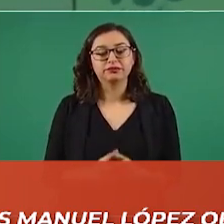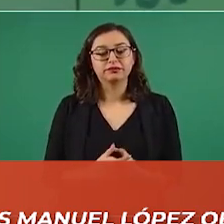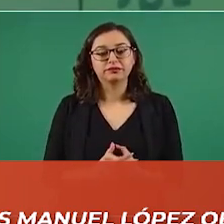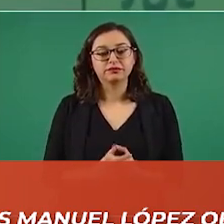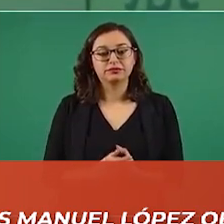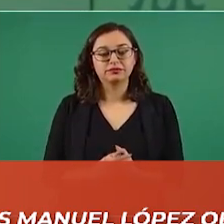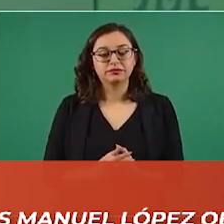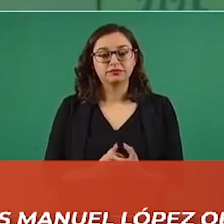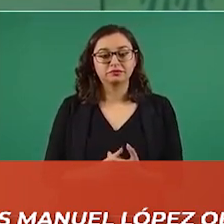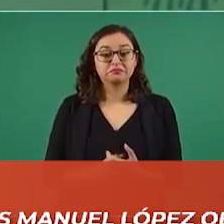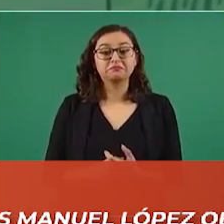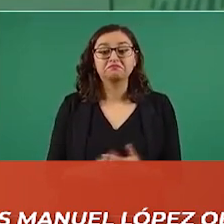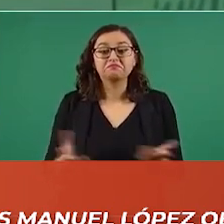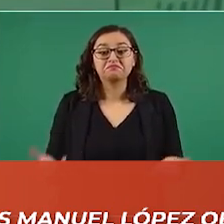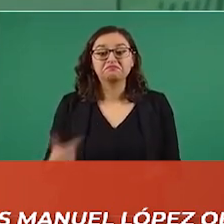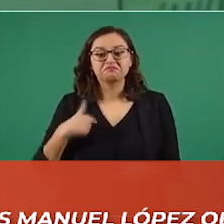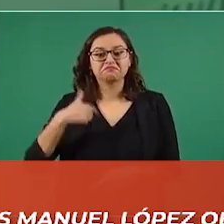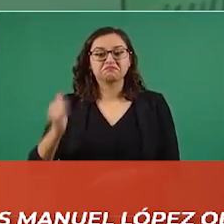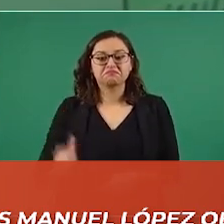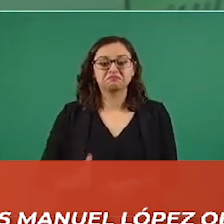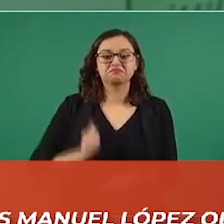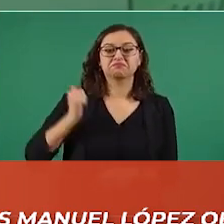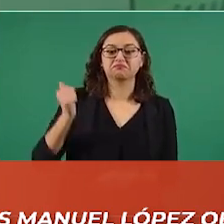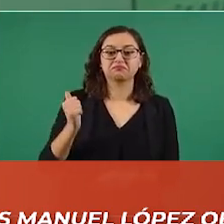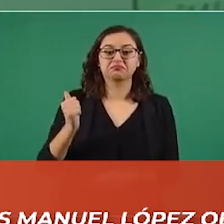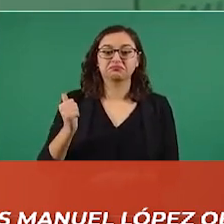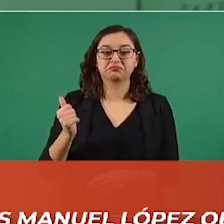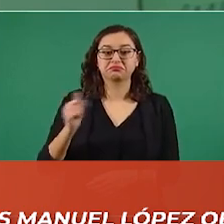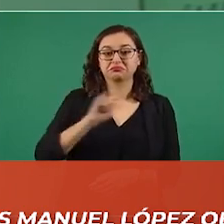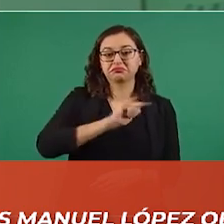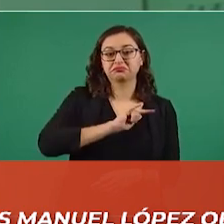O sea, que no es que